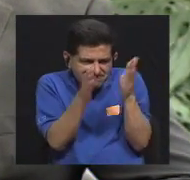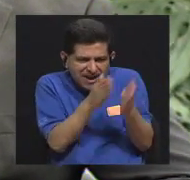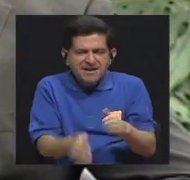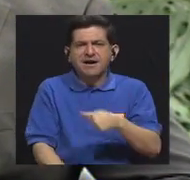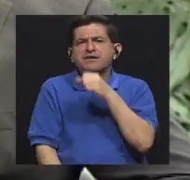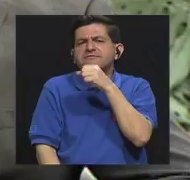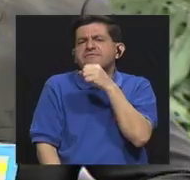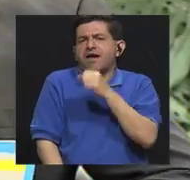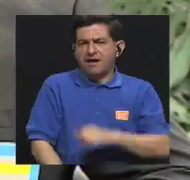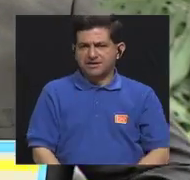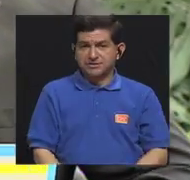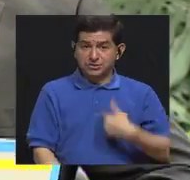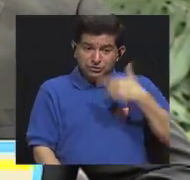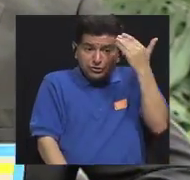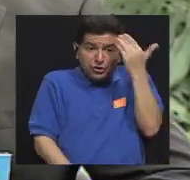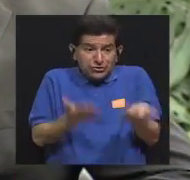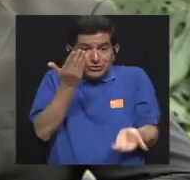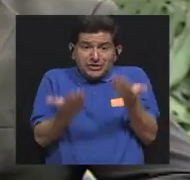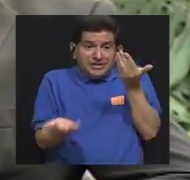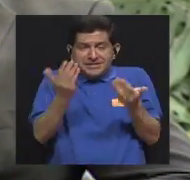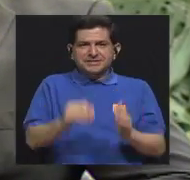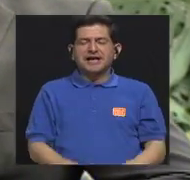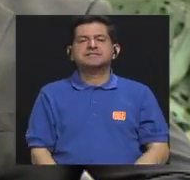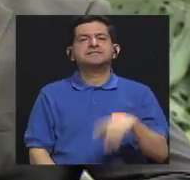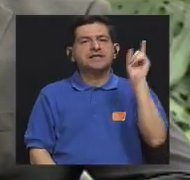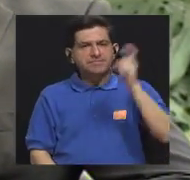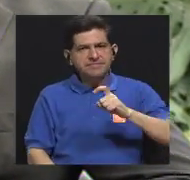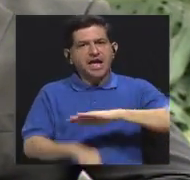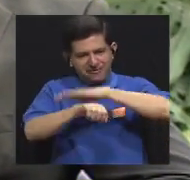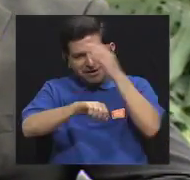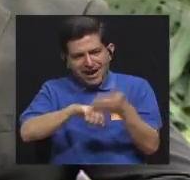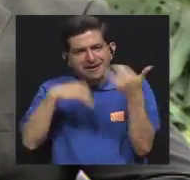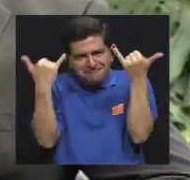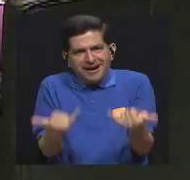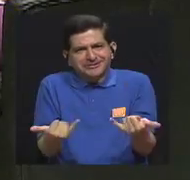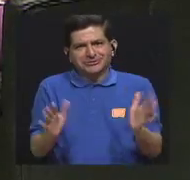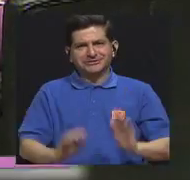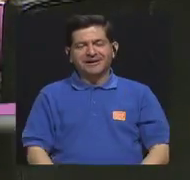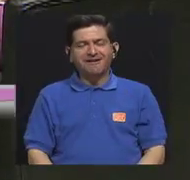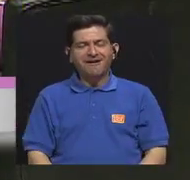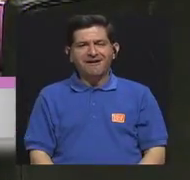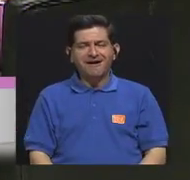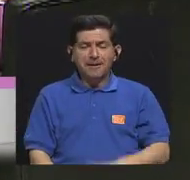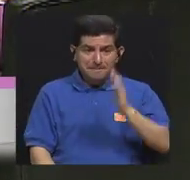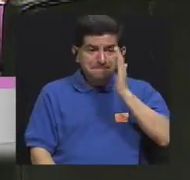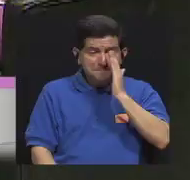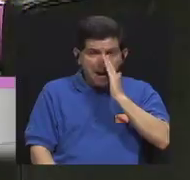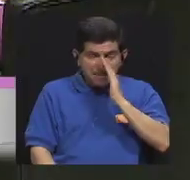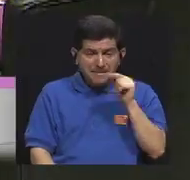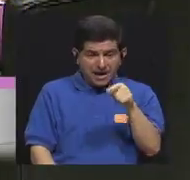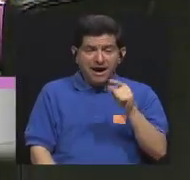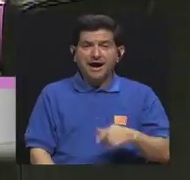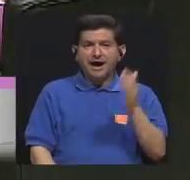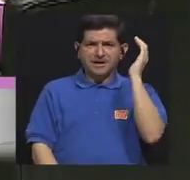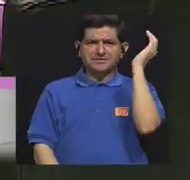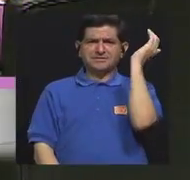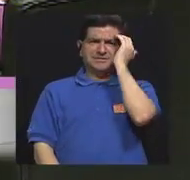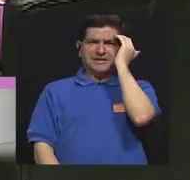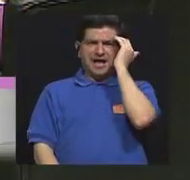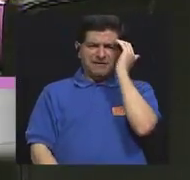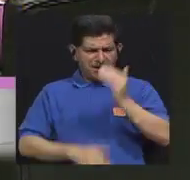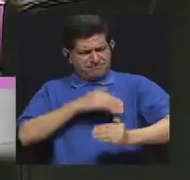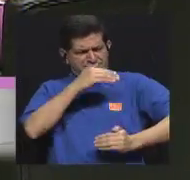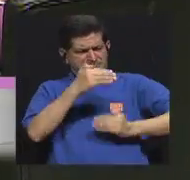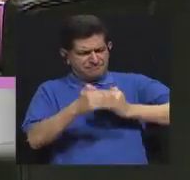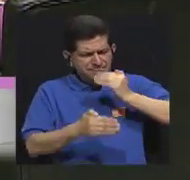vejez? Yo sé que de pronto la pregunta debería ser desde el embarazo, en el momento en que la mamá empieza todo